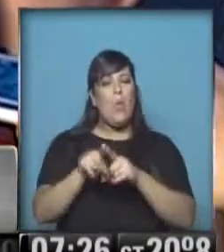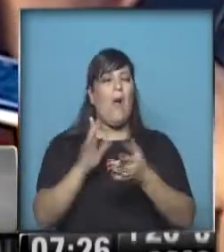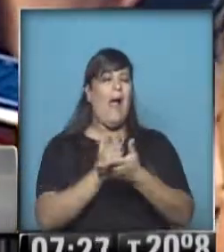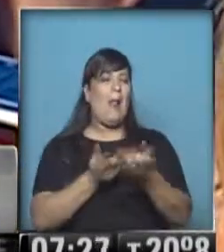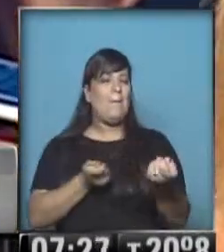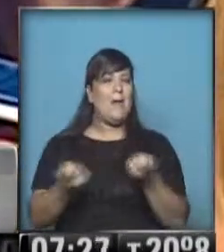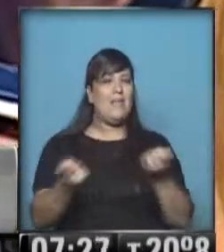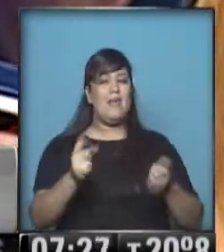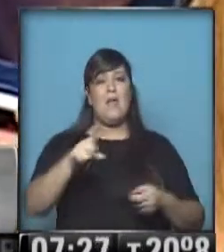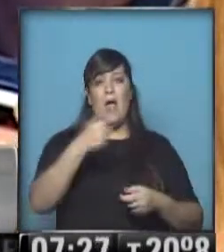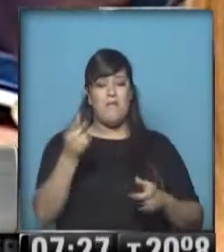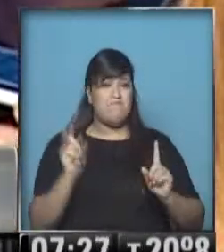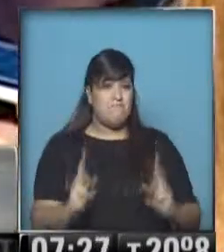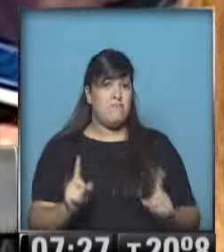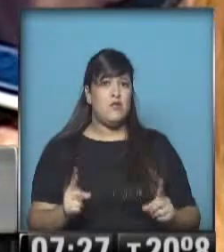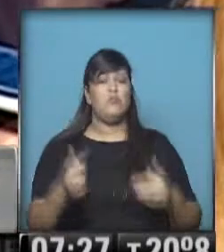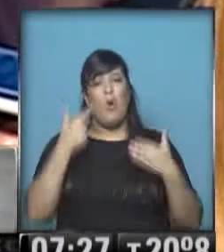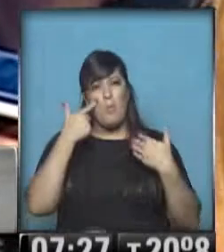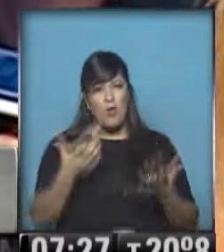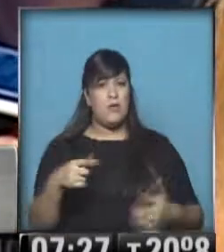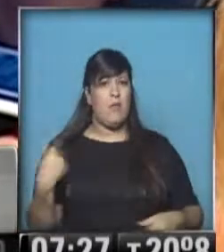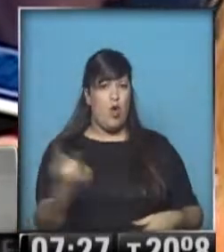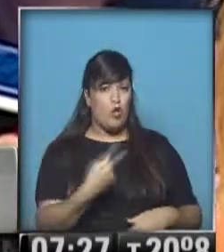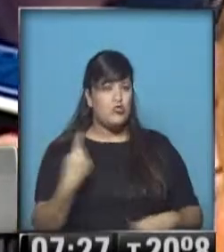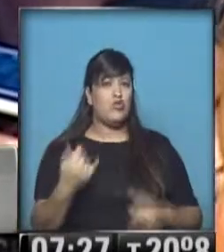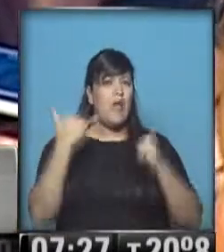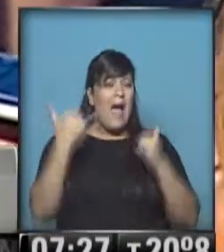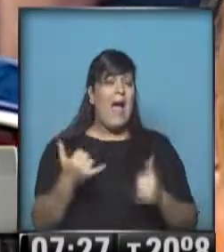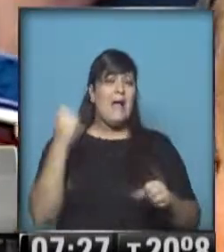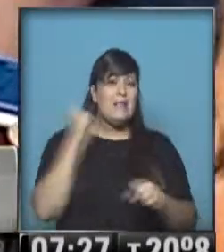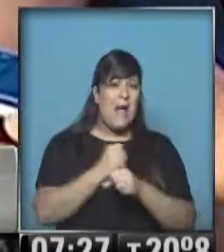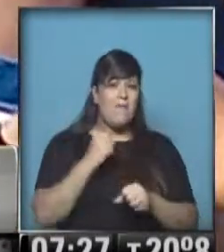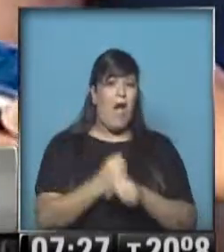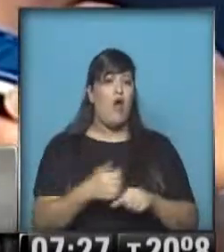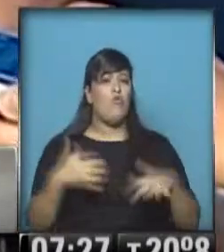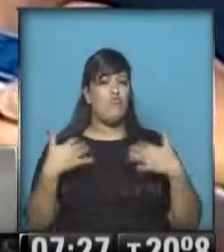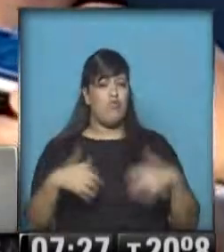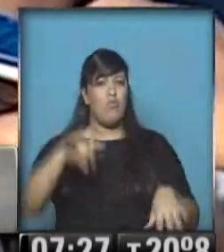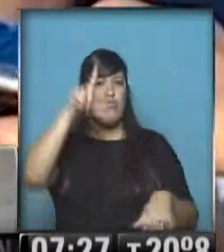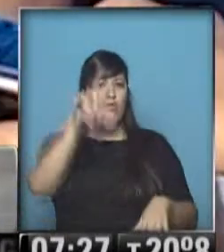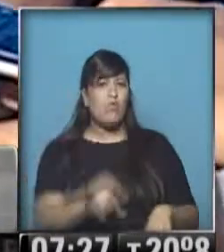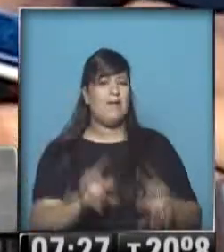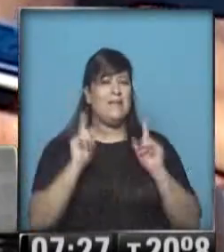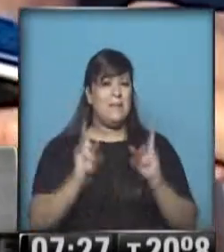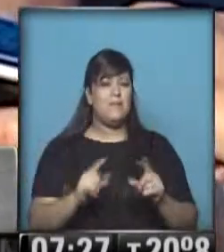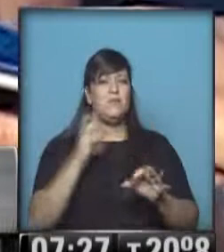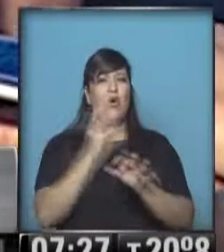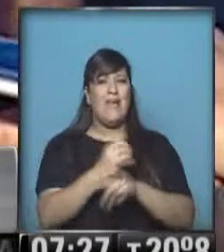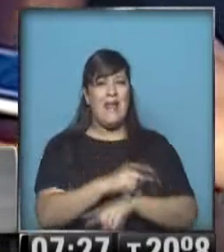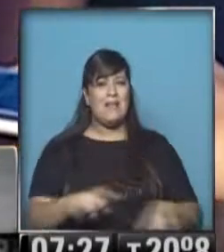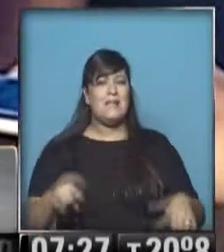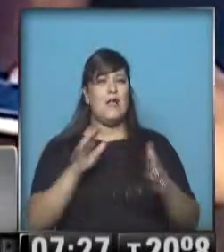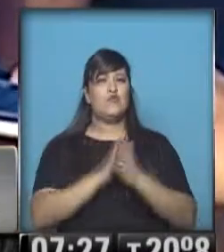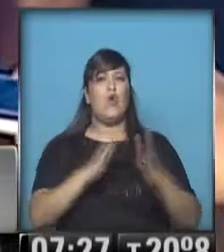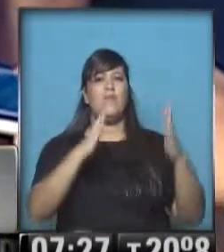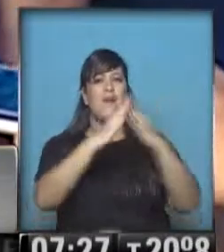tiene otra situación que no es la que nosotros mostramos. Tenemos un trabajo muy grande hecho en una de las mismas características de la encuesta permanente de hogares,